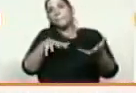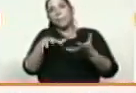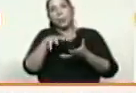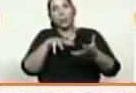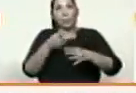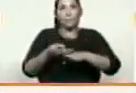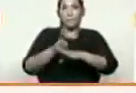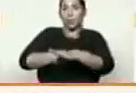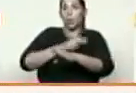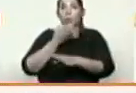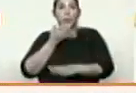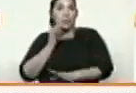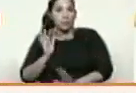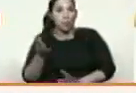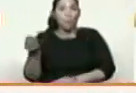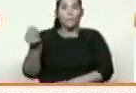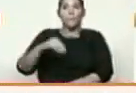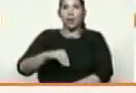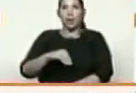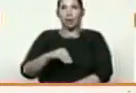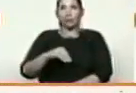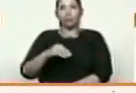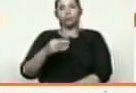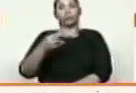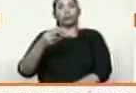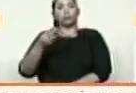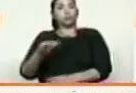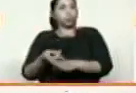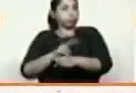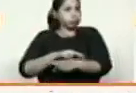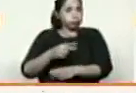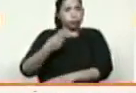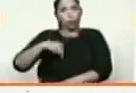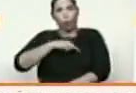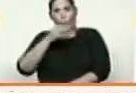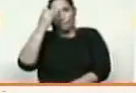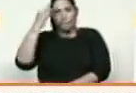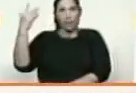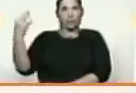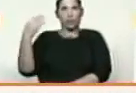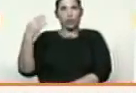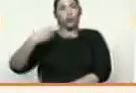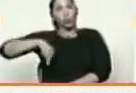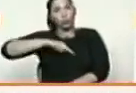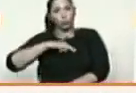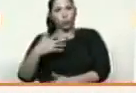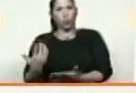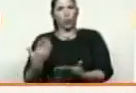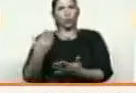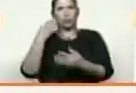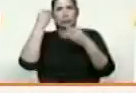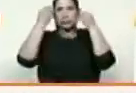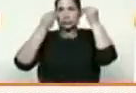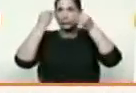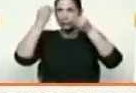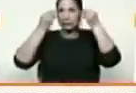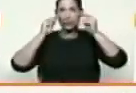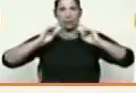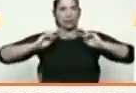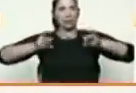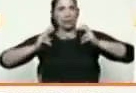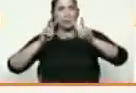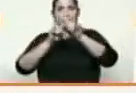más grave de lo que nos habíamos imaginado, porque nos hemos confinado mentalmente al tema de la